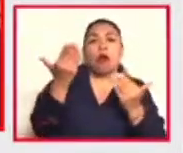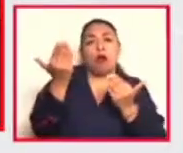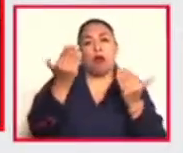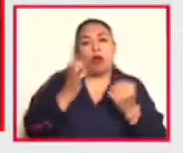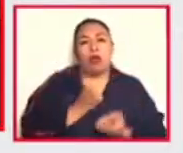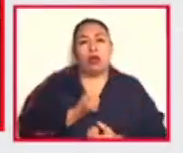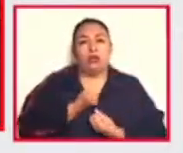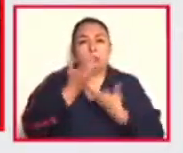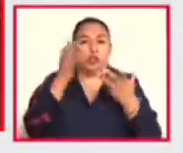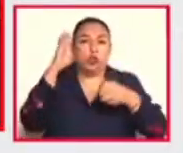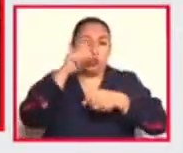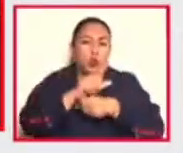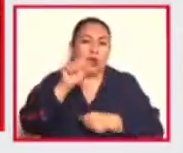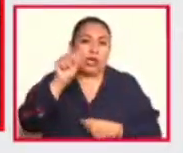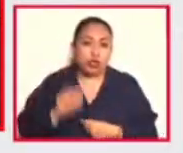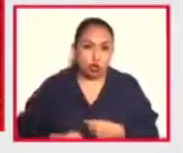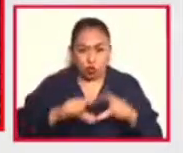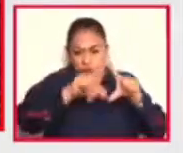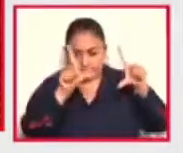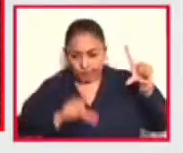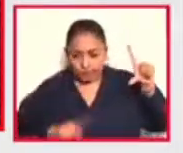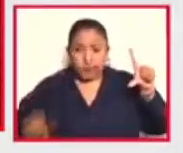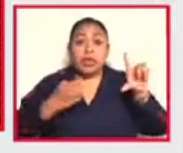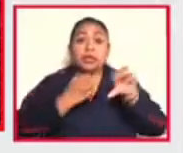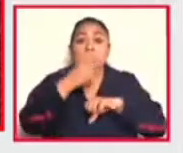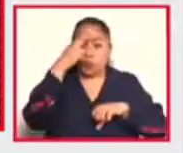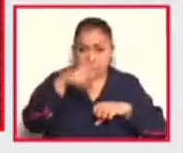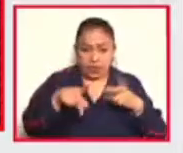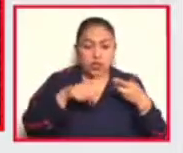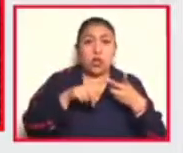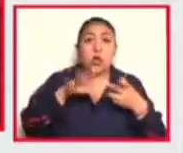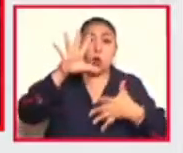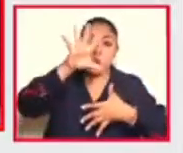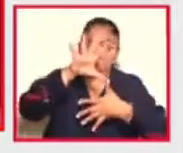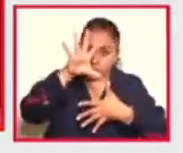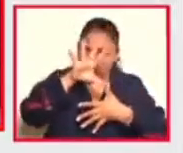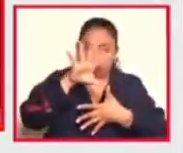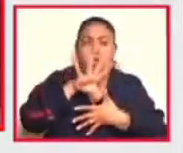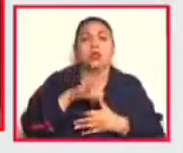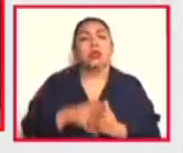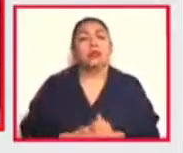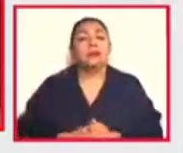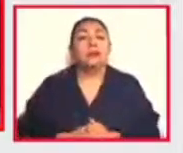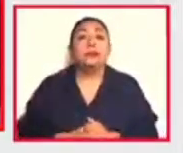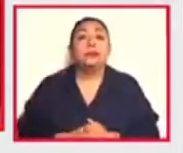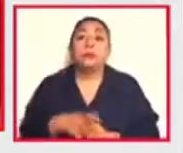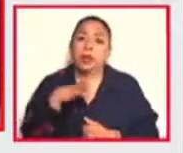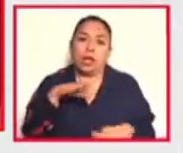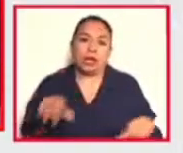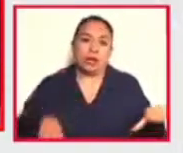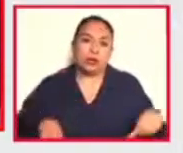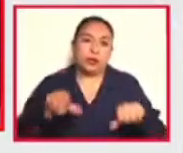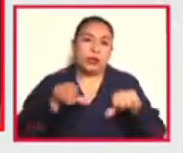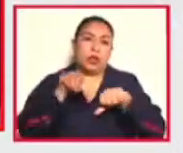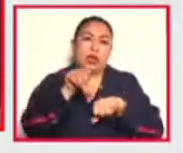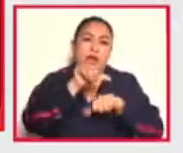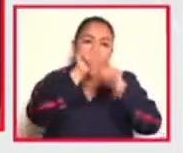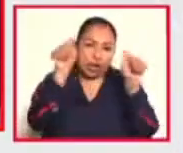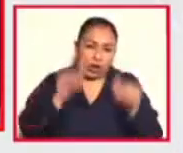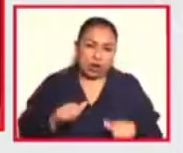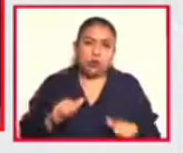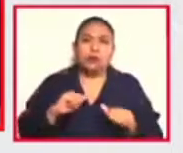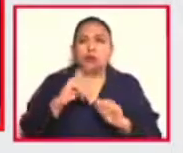del país, del Estado de México y del continente. Tendremos actividades artísticas programadas, como